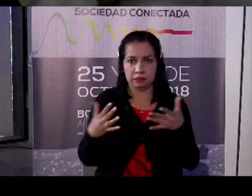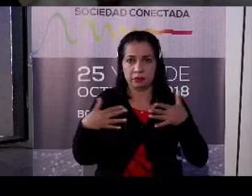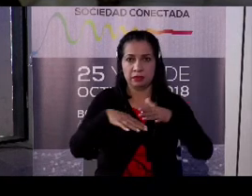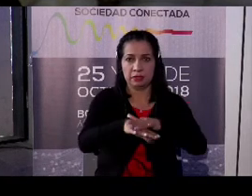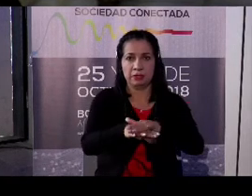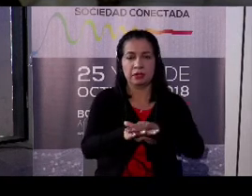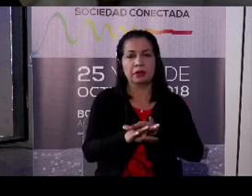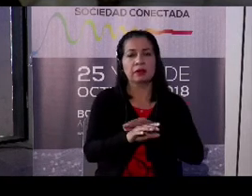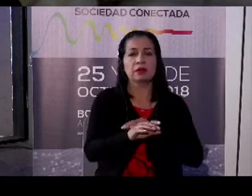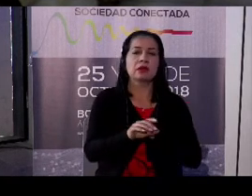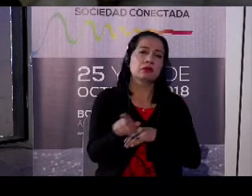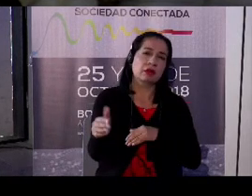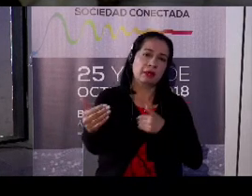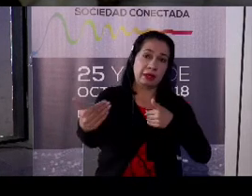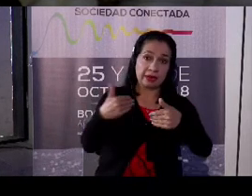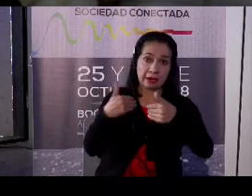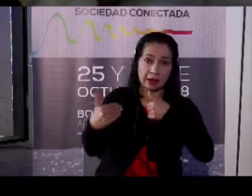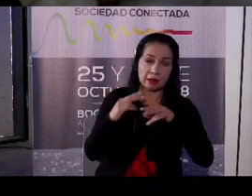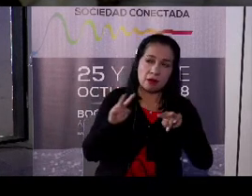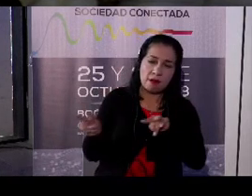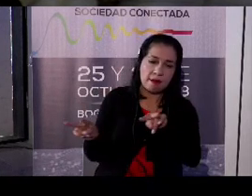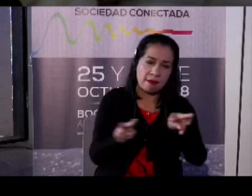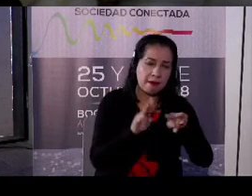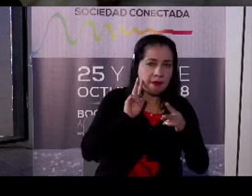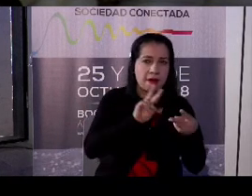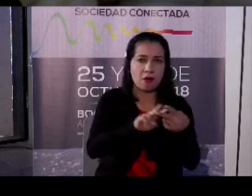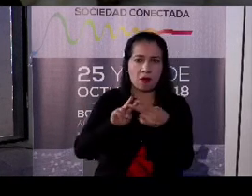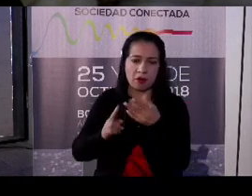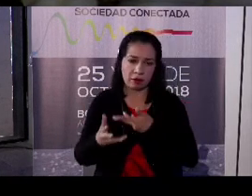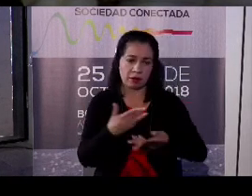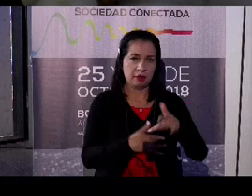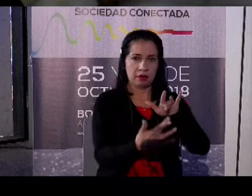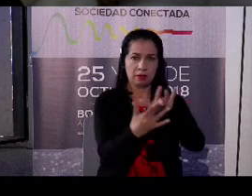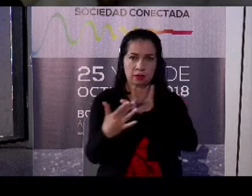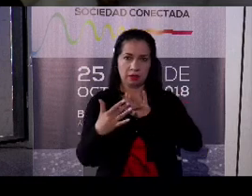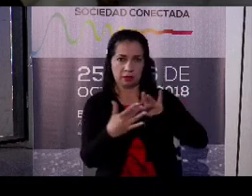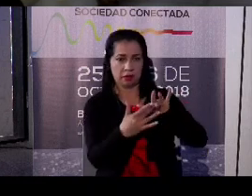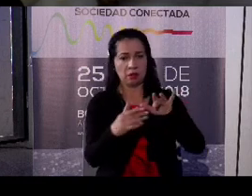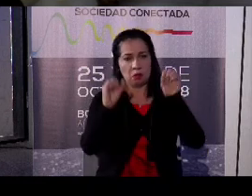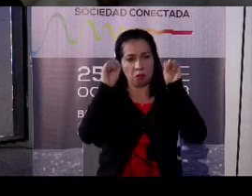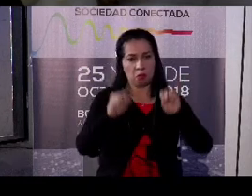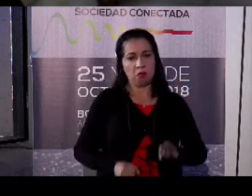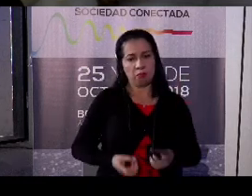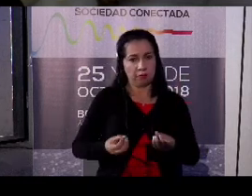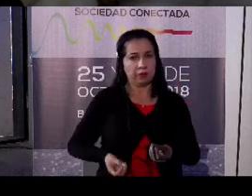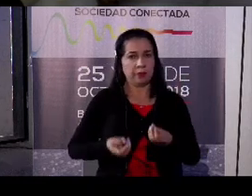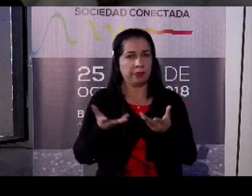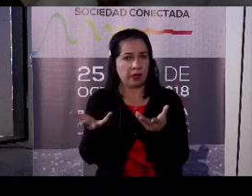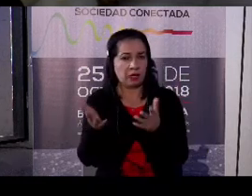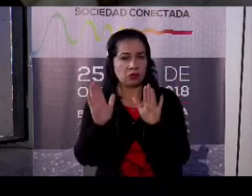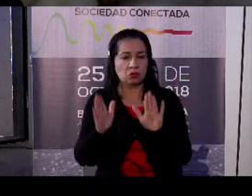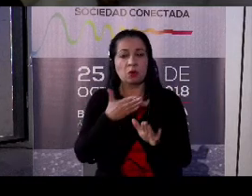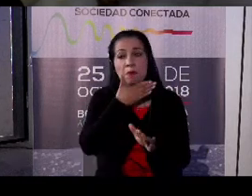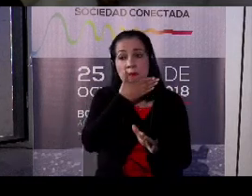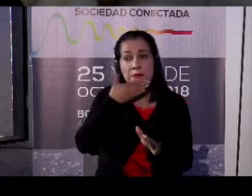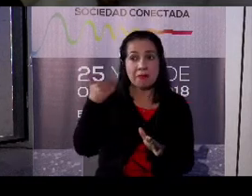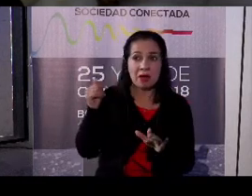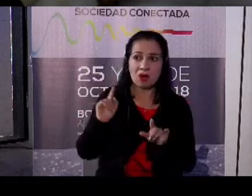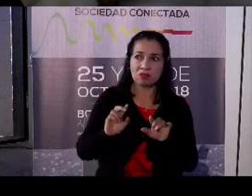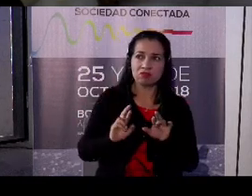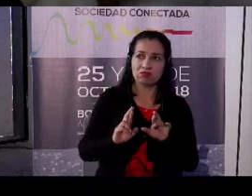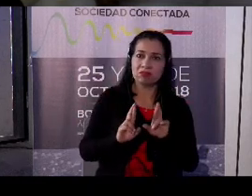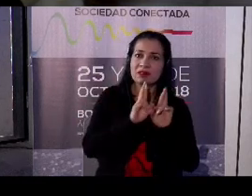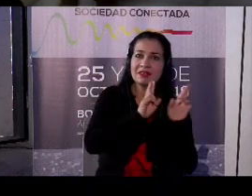clientes y con base el contexto de esa interacción podemos ofrecer la mejor